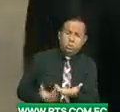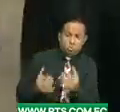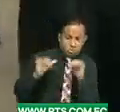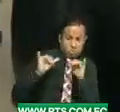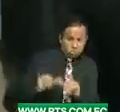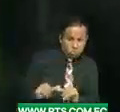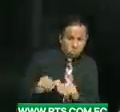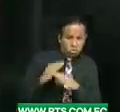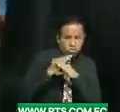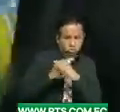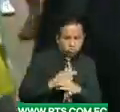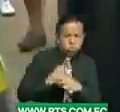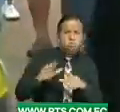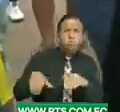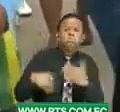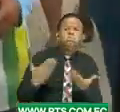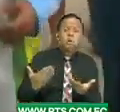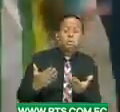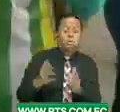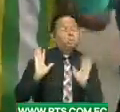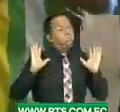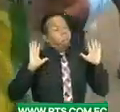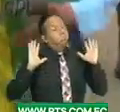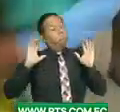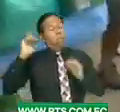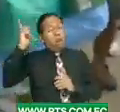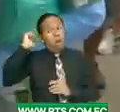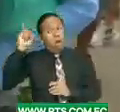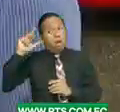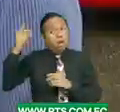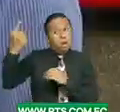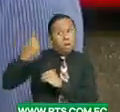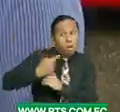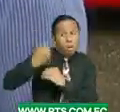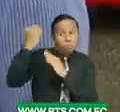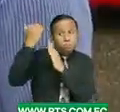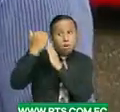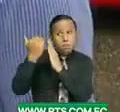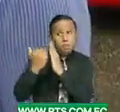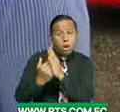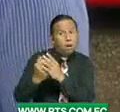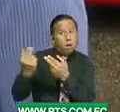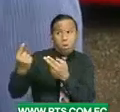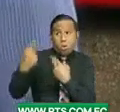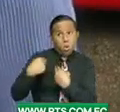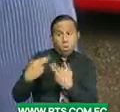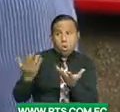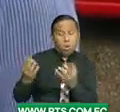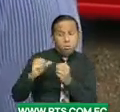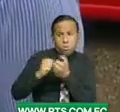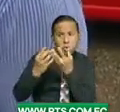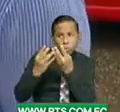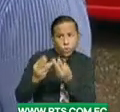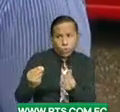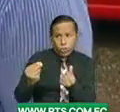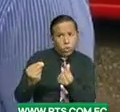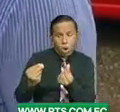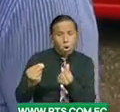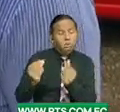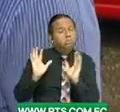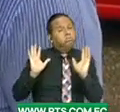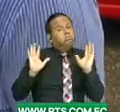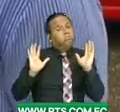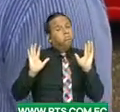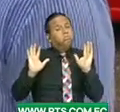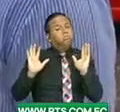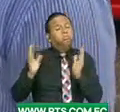esta postura? Hasta que mientras que presidente no decrete. Si a lo vez automáticamente presidente no decreta, no da solución,